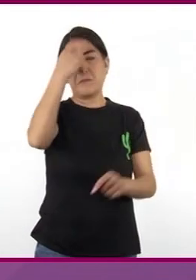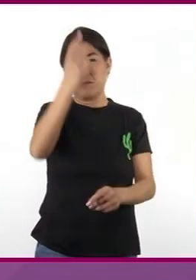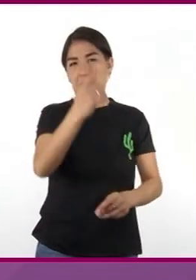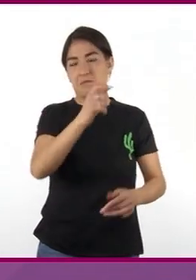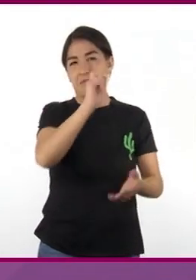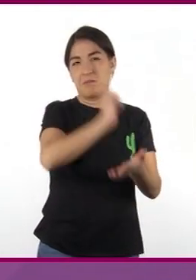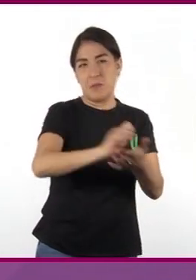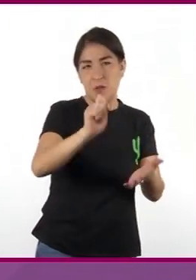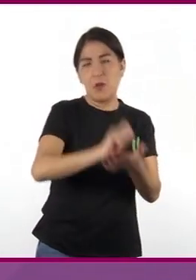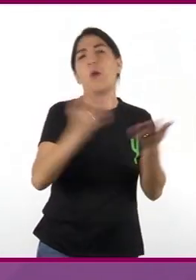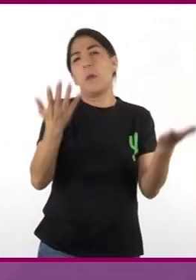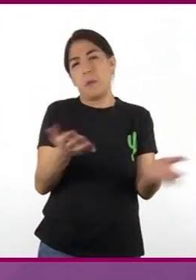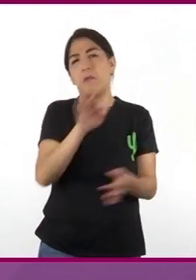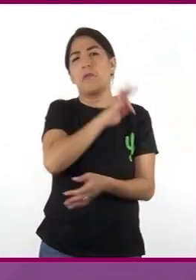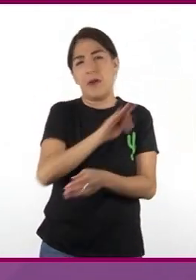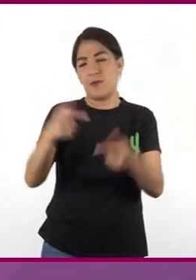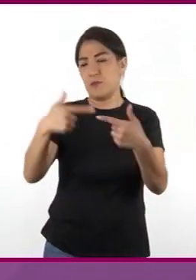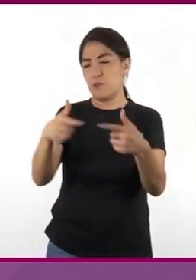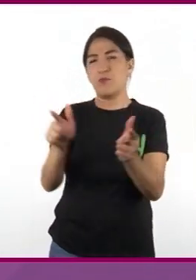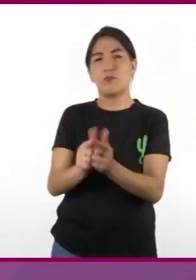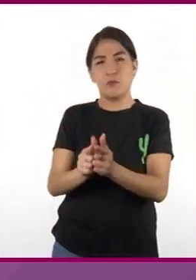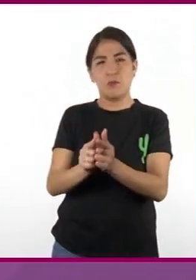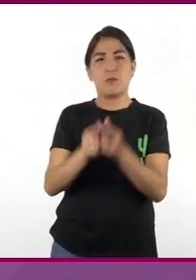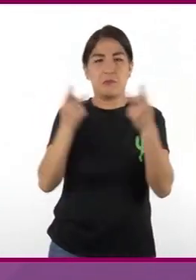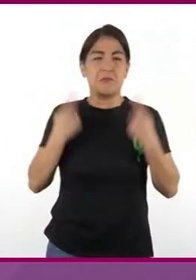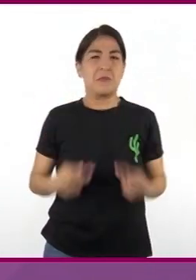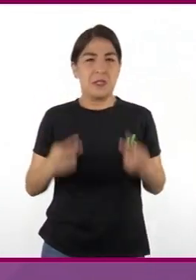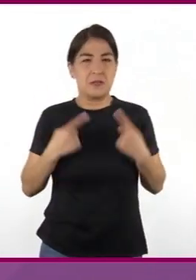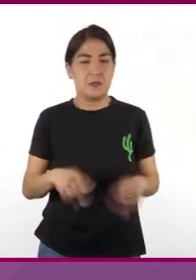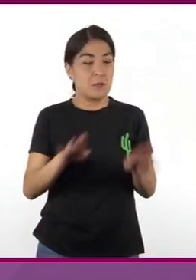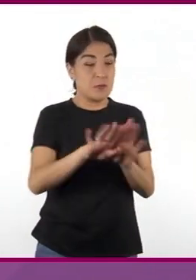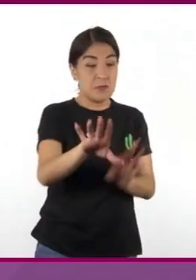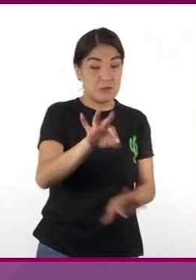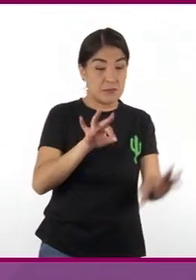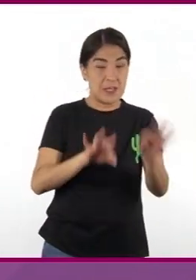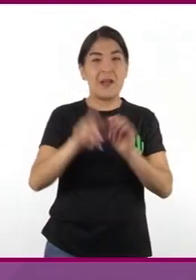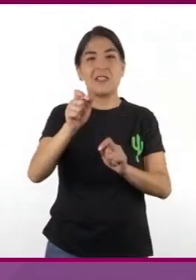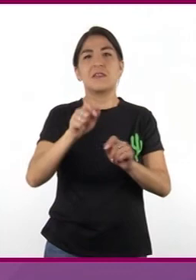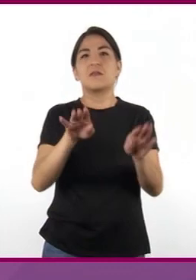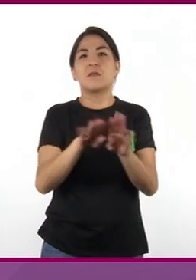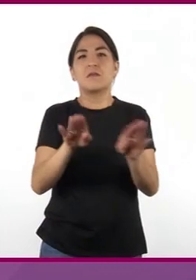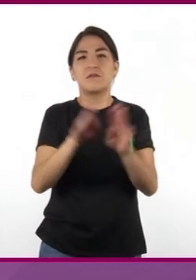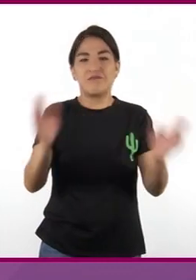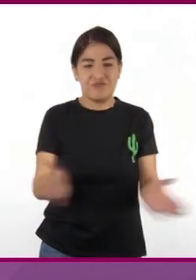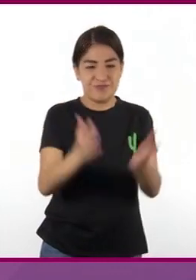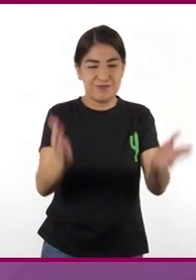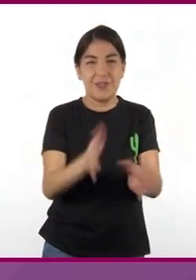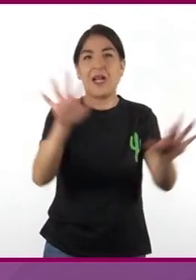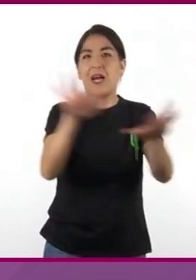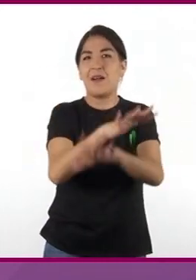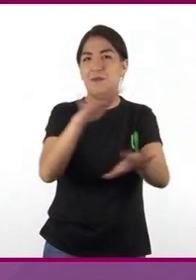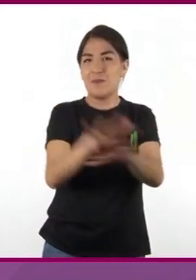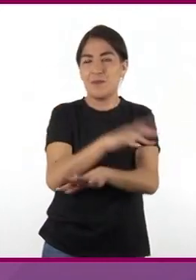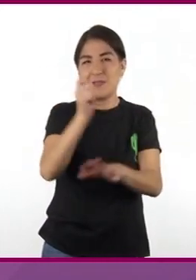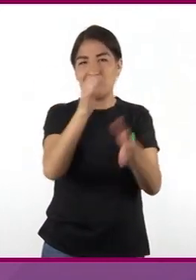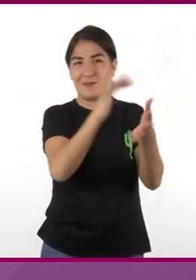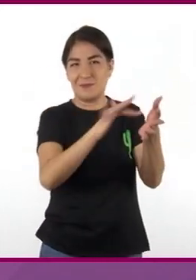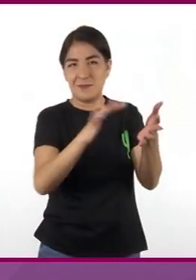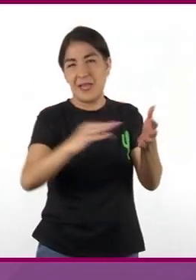bien colectivo, una selección de poemas de un movimiento poético o de un período, por ejemplo.